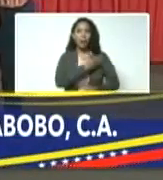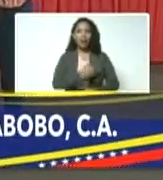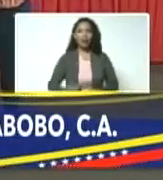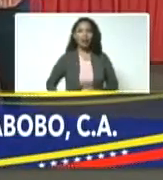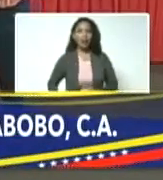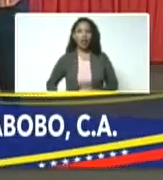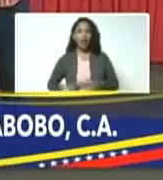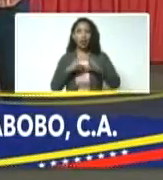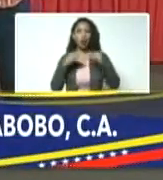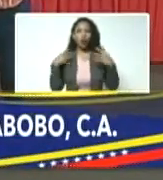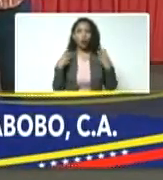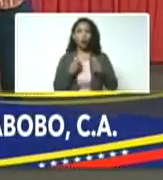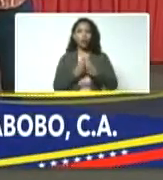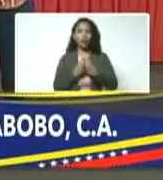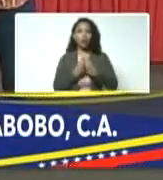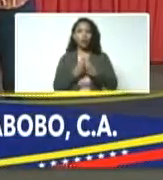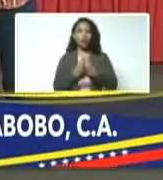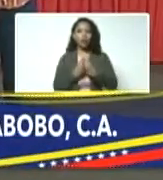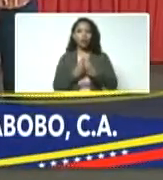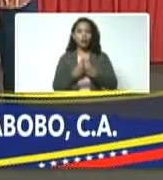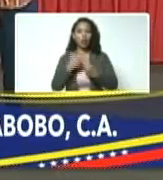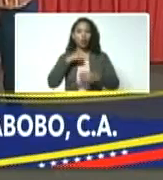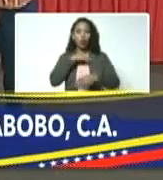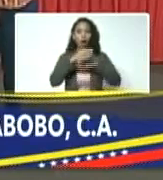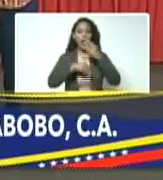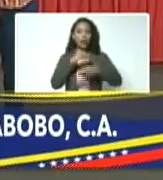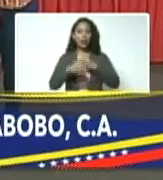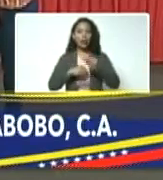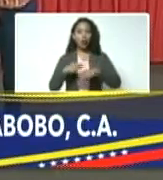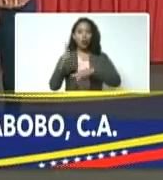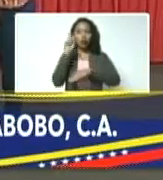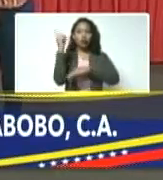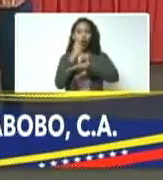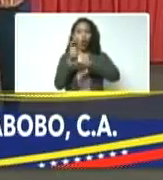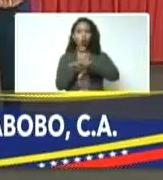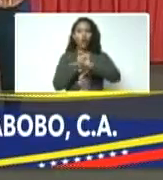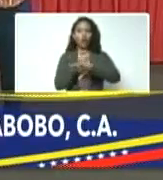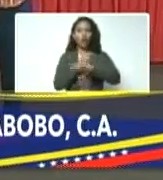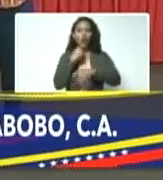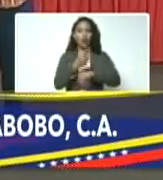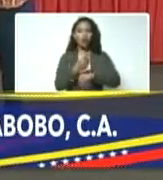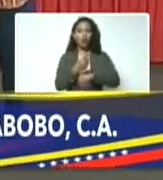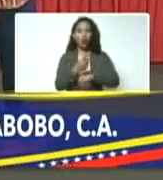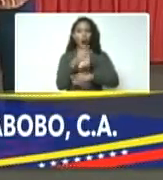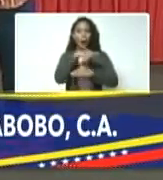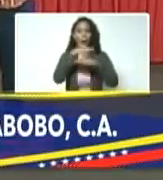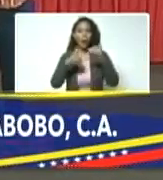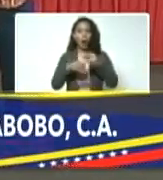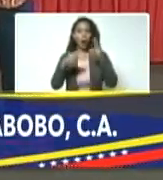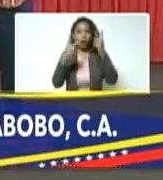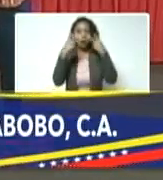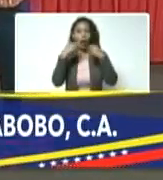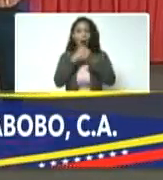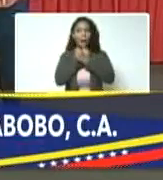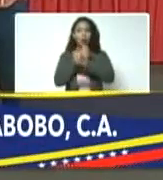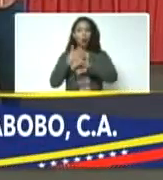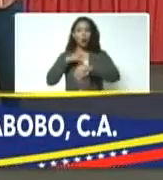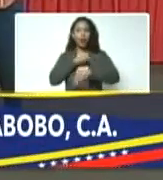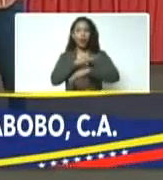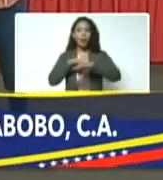los acompañan. Pues aquí sí estamos haciendo como un solo gobierno, como usted lo ha indicado, y bajo la apreciación amorosa de nuestra